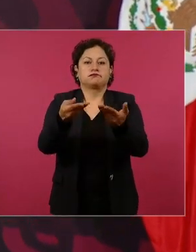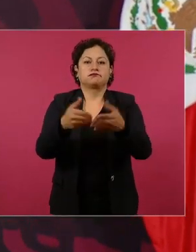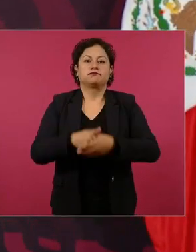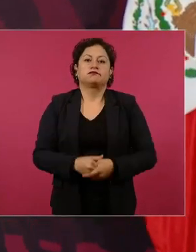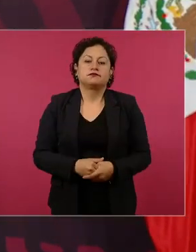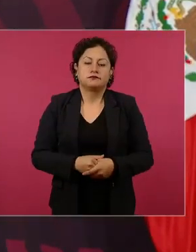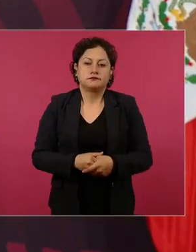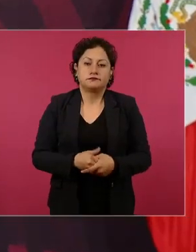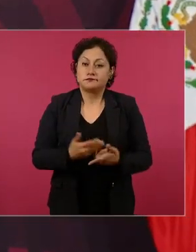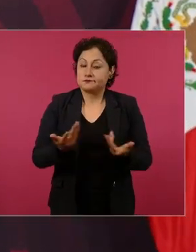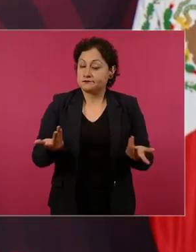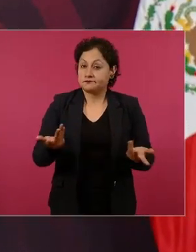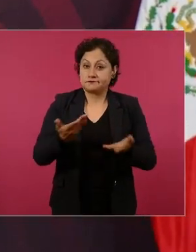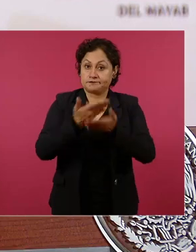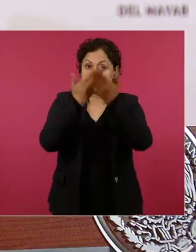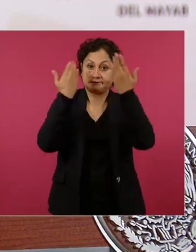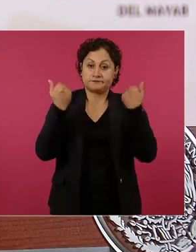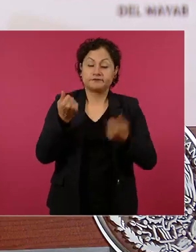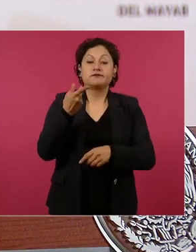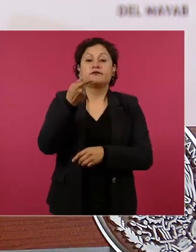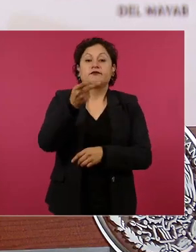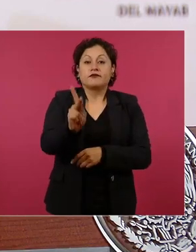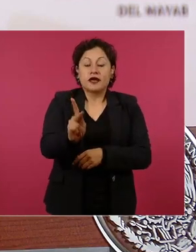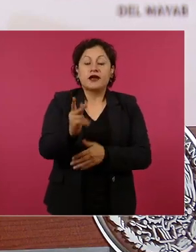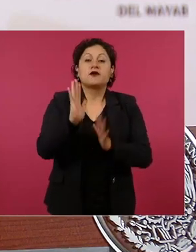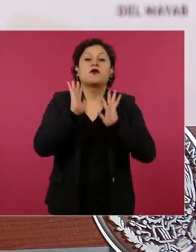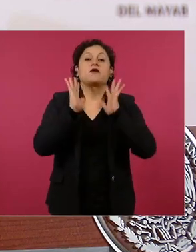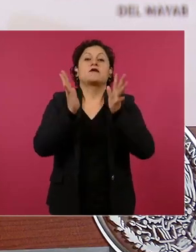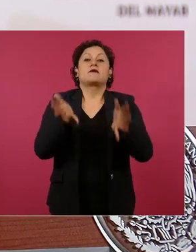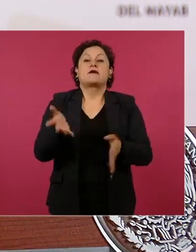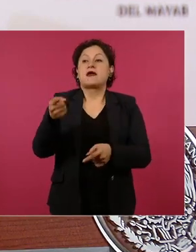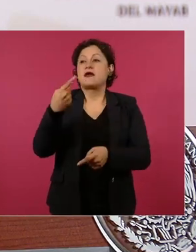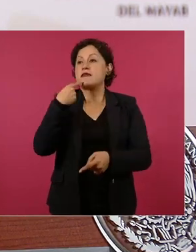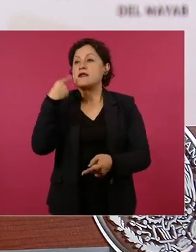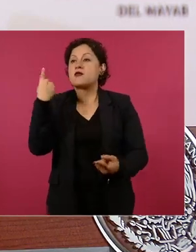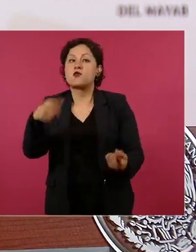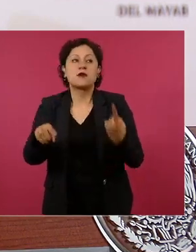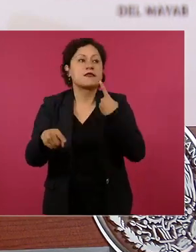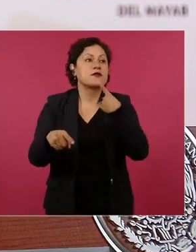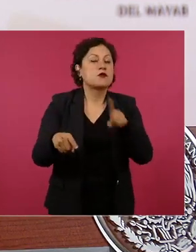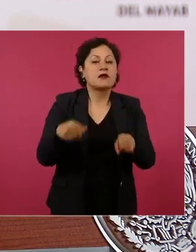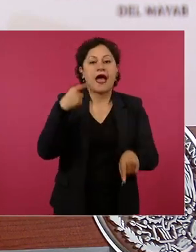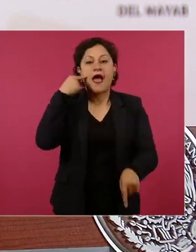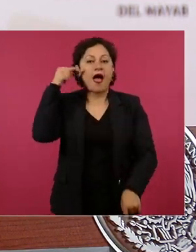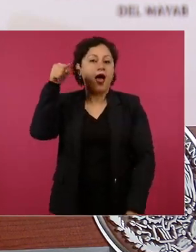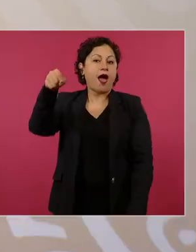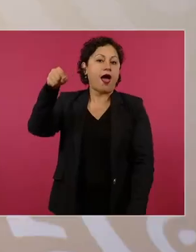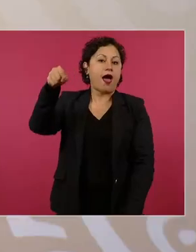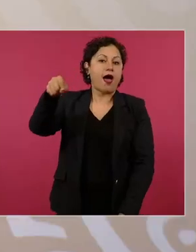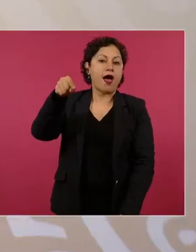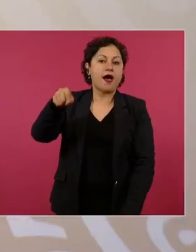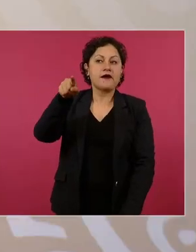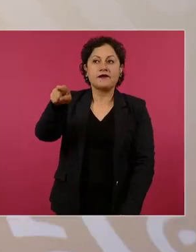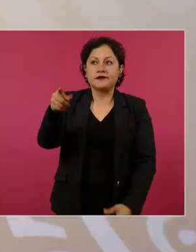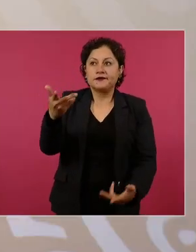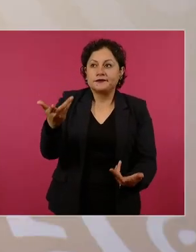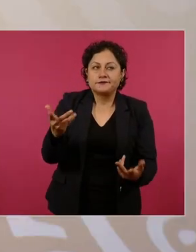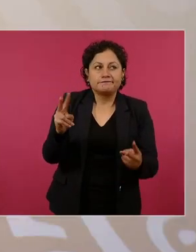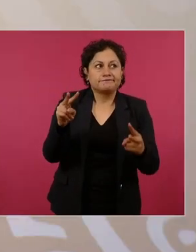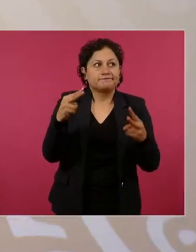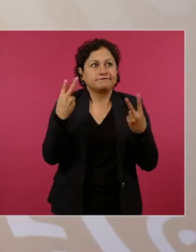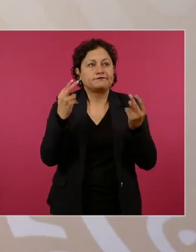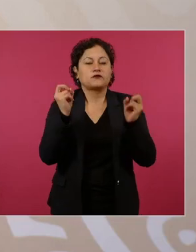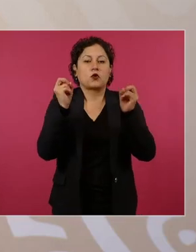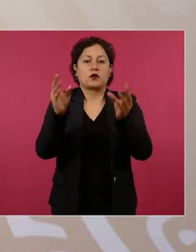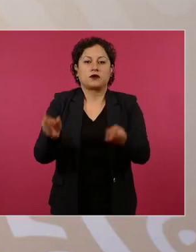pero como se denuncia, no le queda más que sacarlo, y en